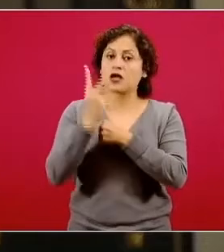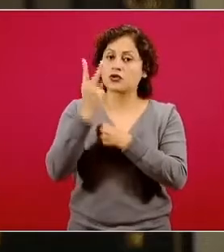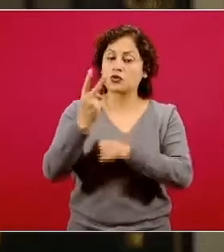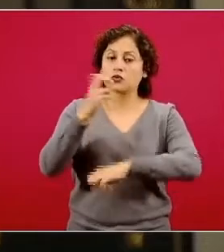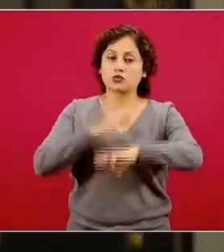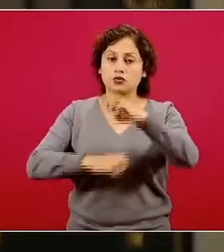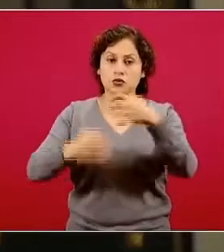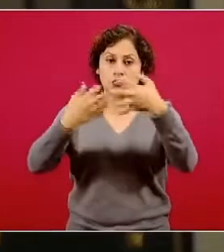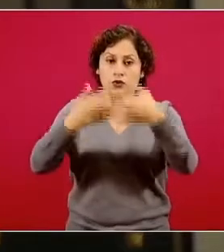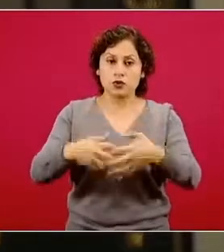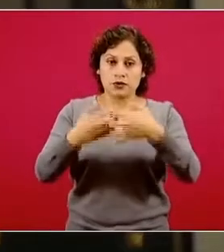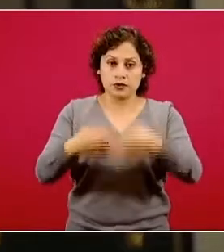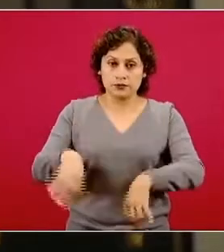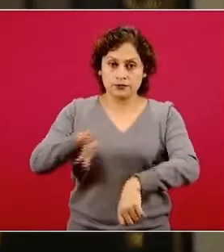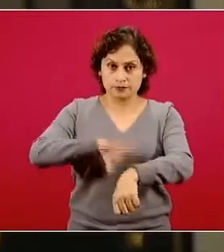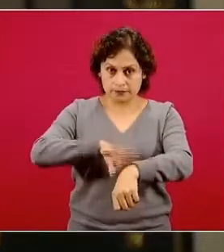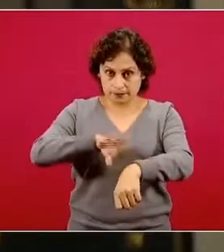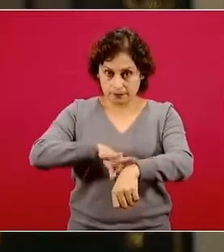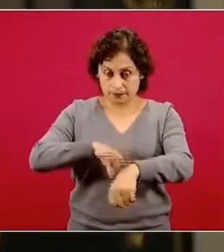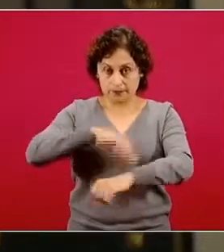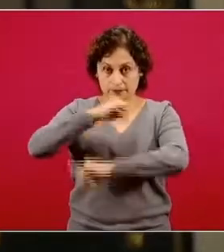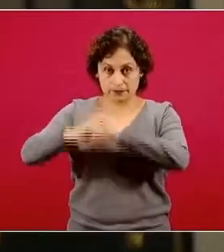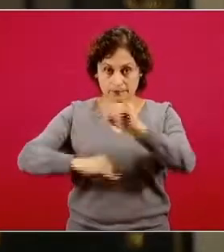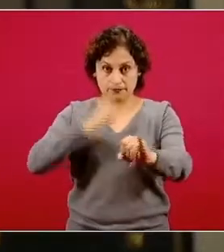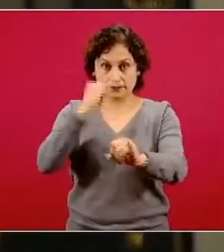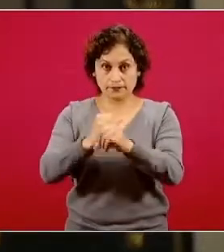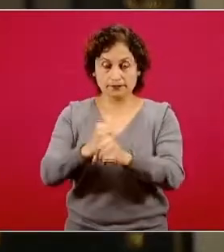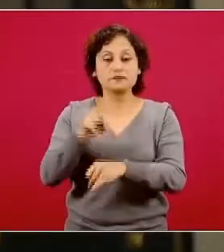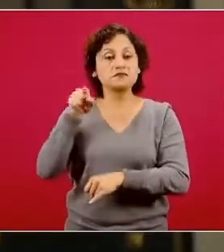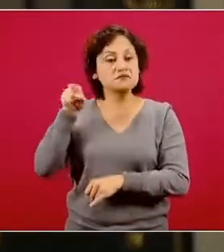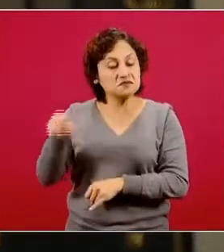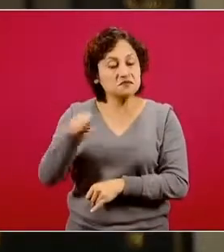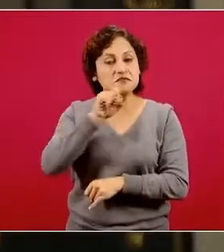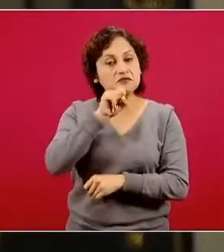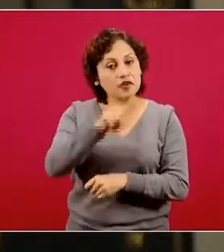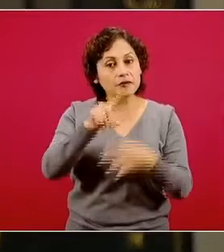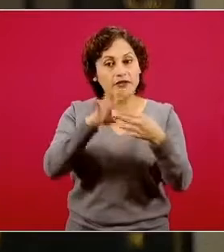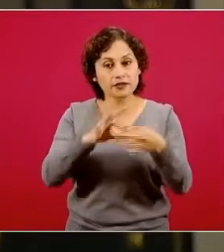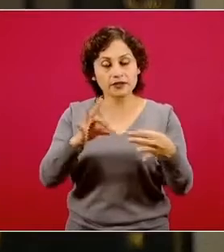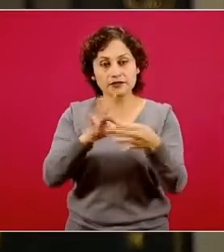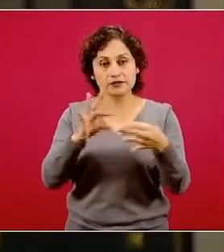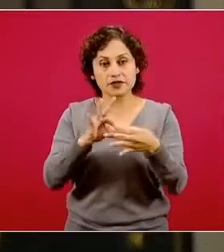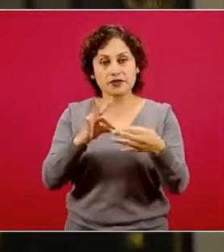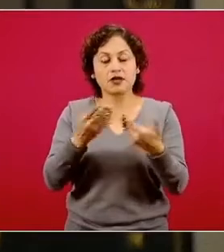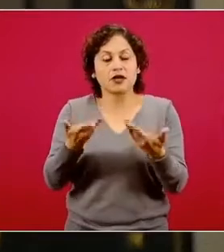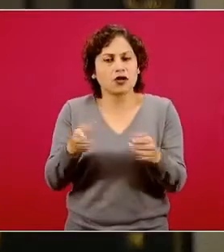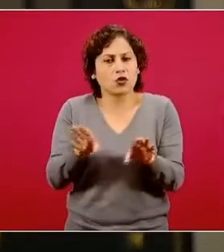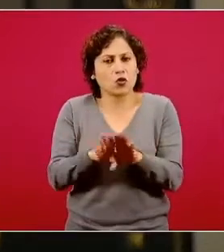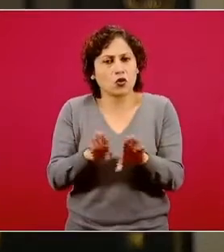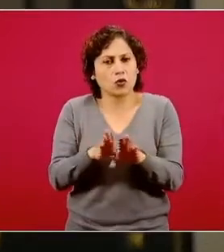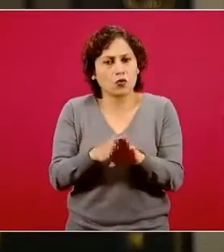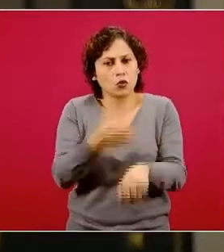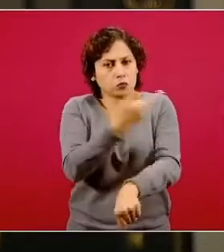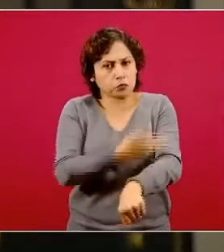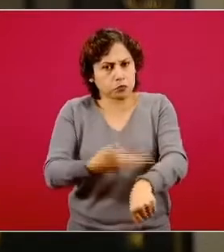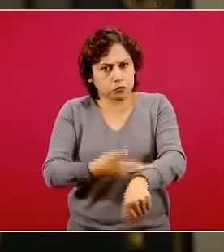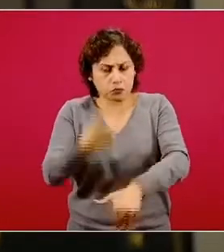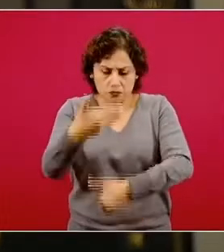farmacéuticas internacionales, e incluso explicaba un poco cómo va a ser el proceso ante